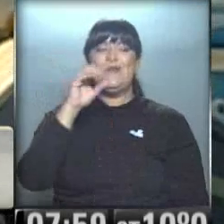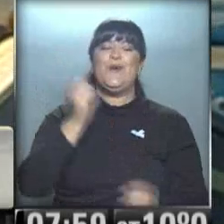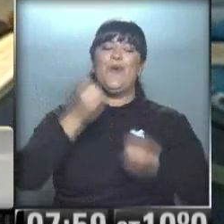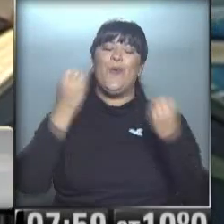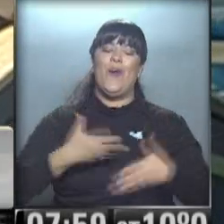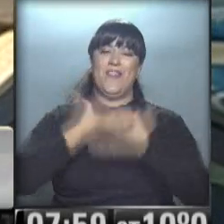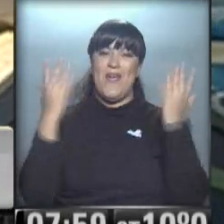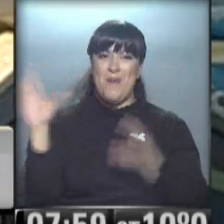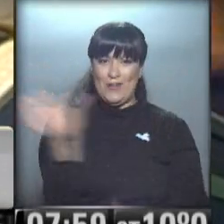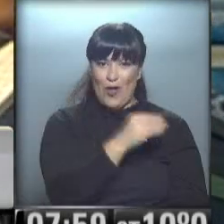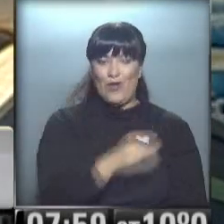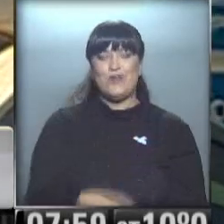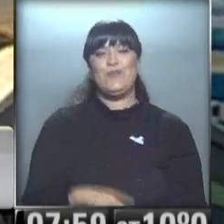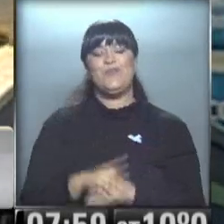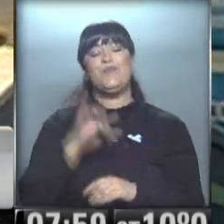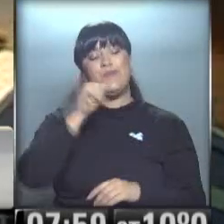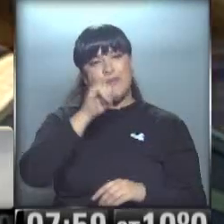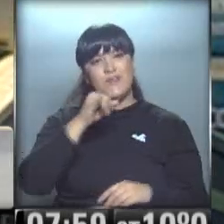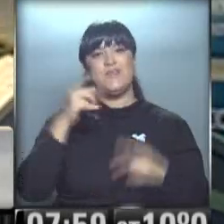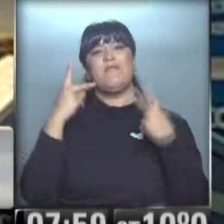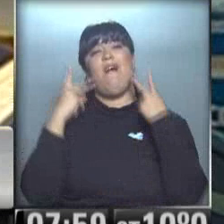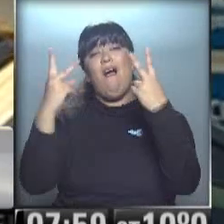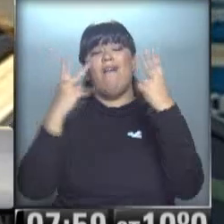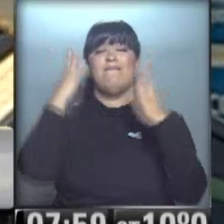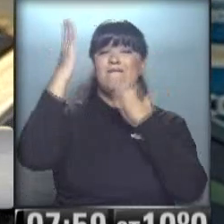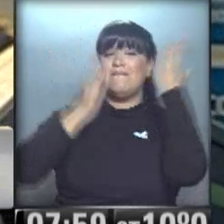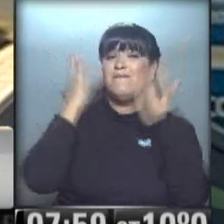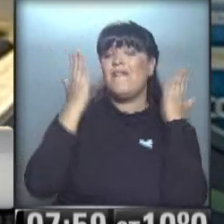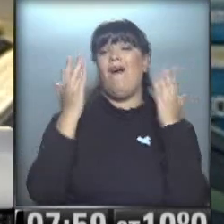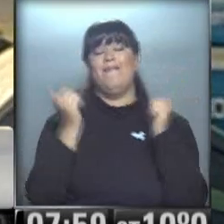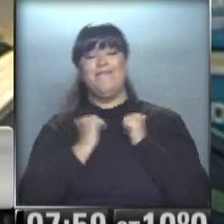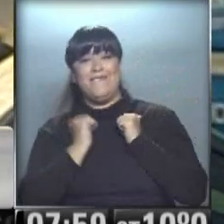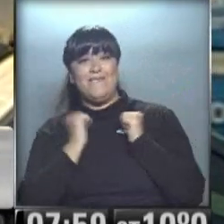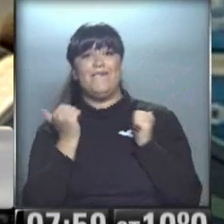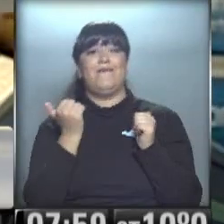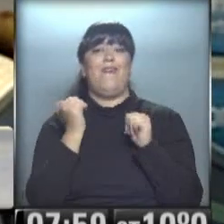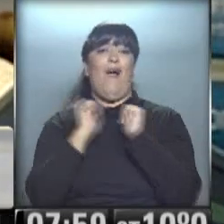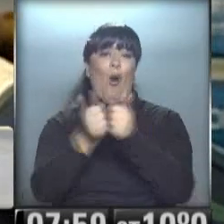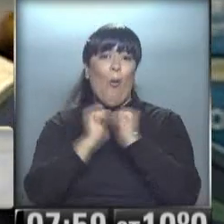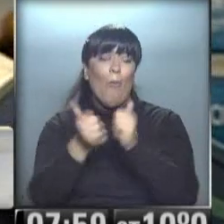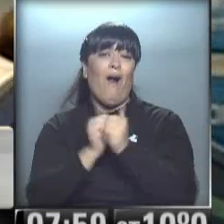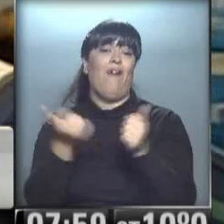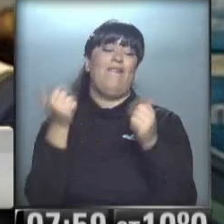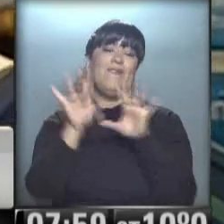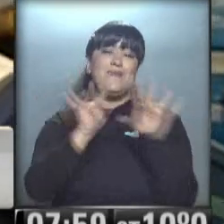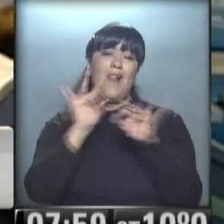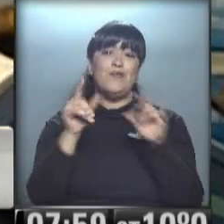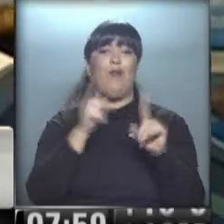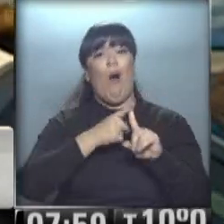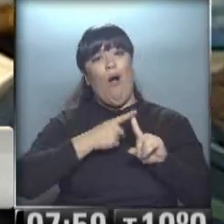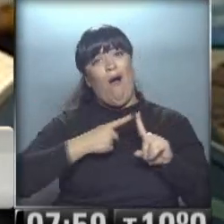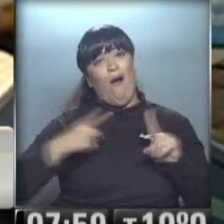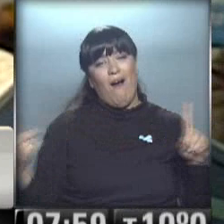todos. Viajando con mucha ilusión, mucha expectativa. Hemos acompañado a la selección en toda esta